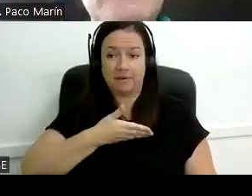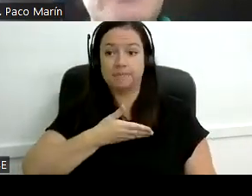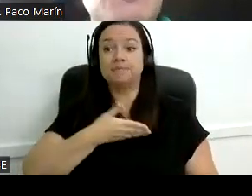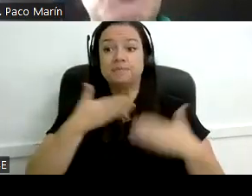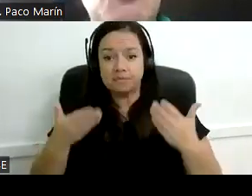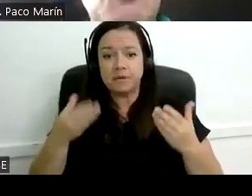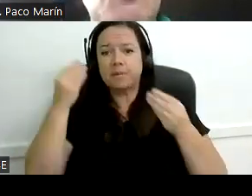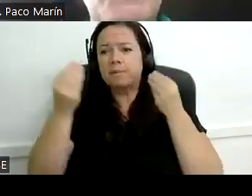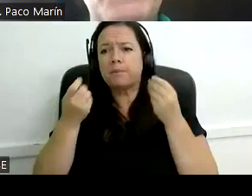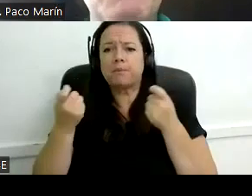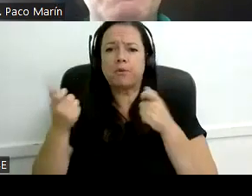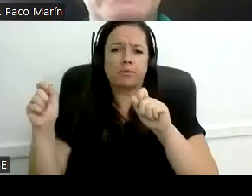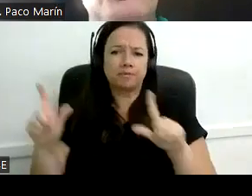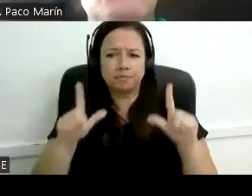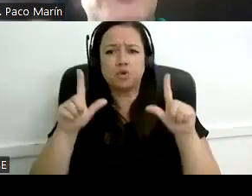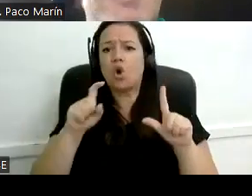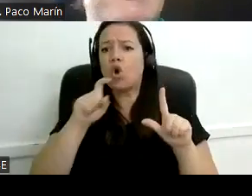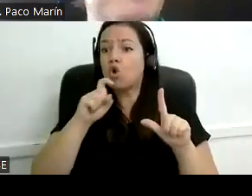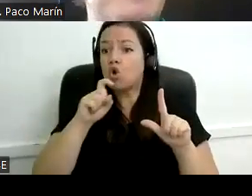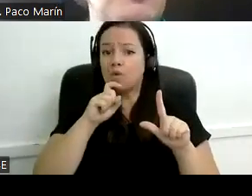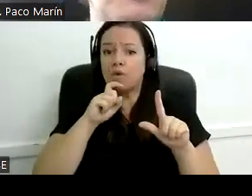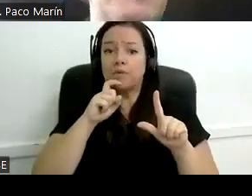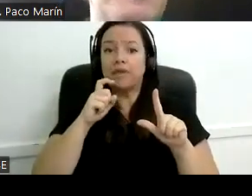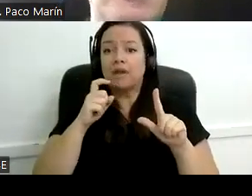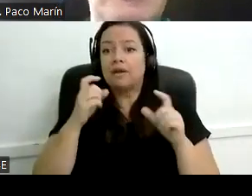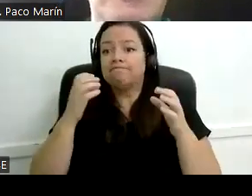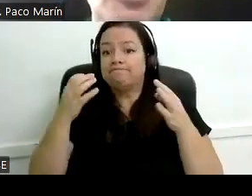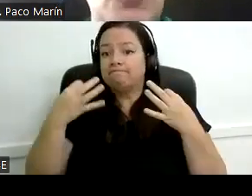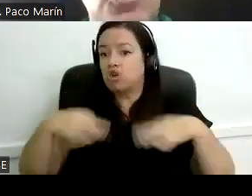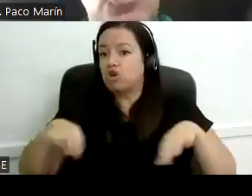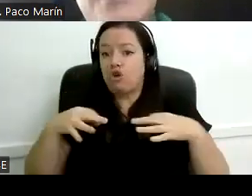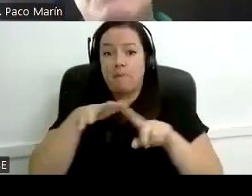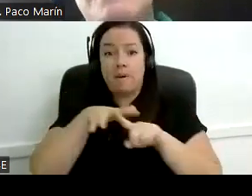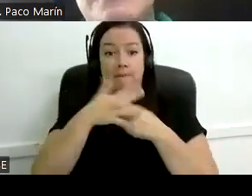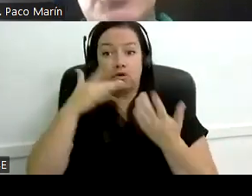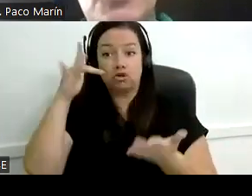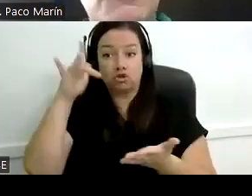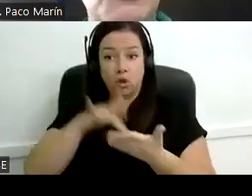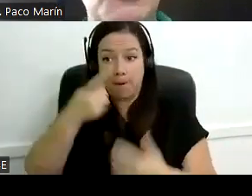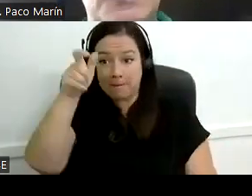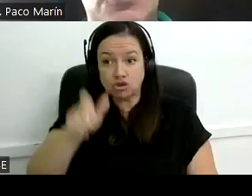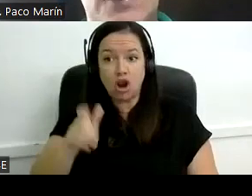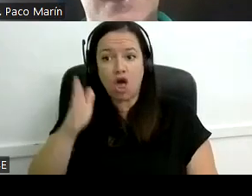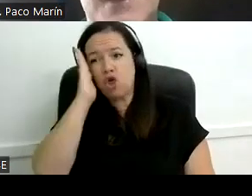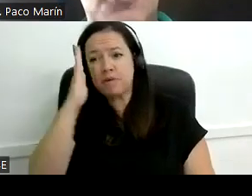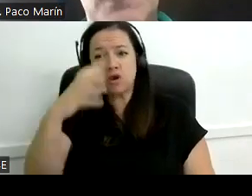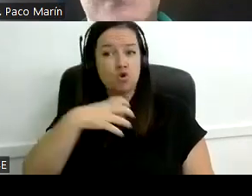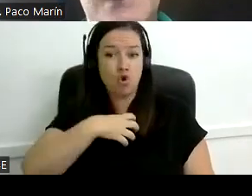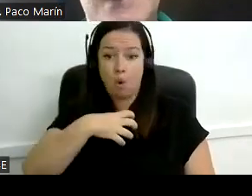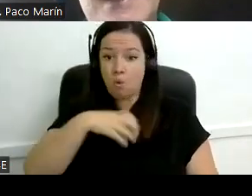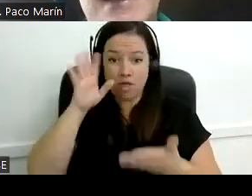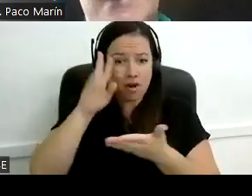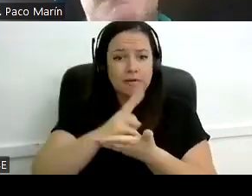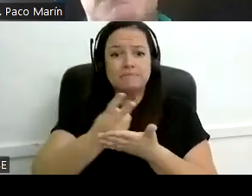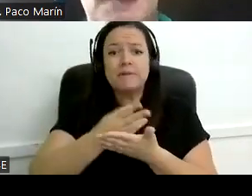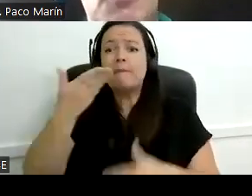hemos planteado un poco, esto es como debería ser el tratamiento cuando alguien padece un insomnio, lo que deberíamos